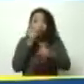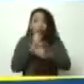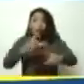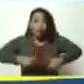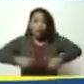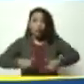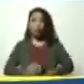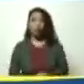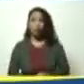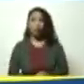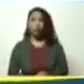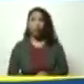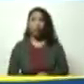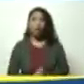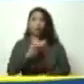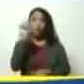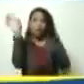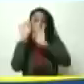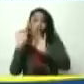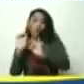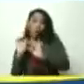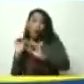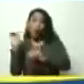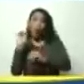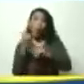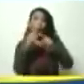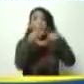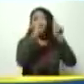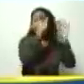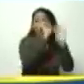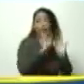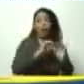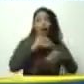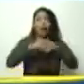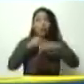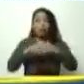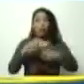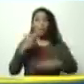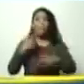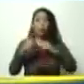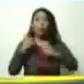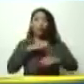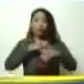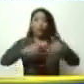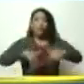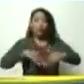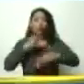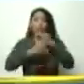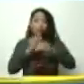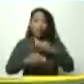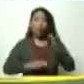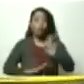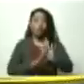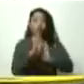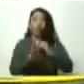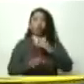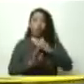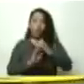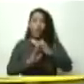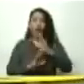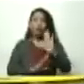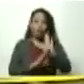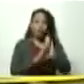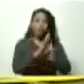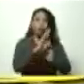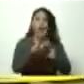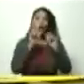de una u otra manera o lo hacíamos o lo hacíamos y lo hicimos y lo estamos haciendo y hay